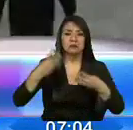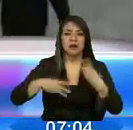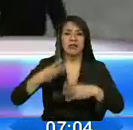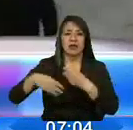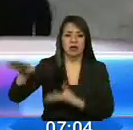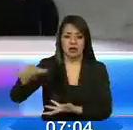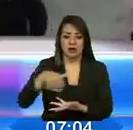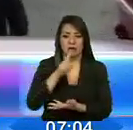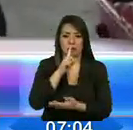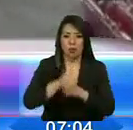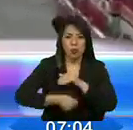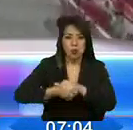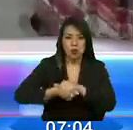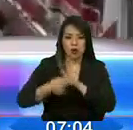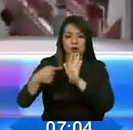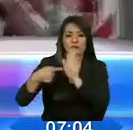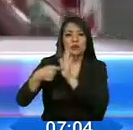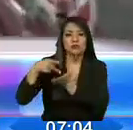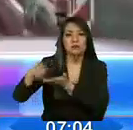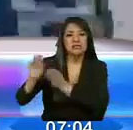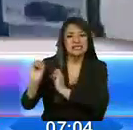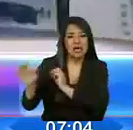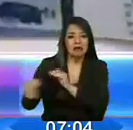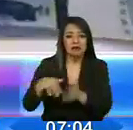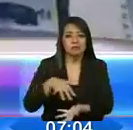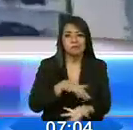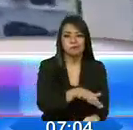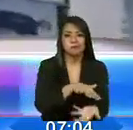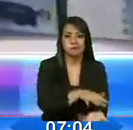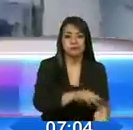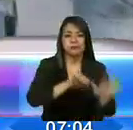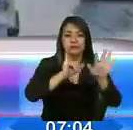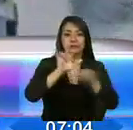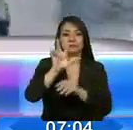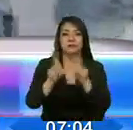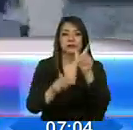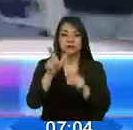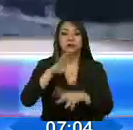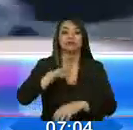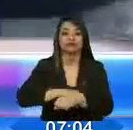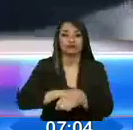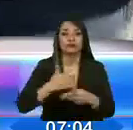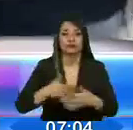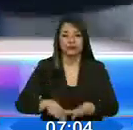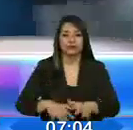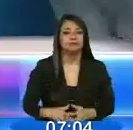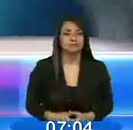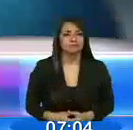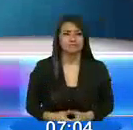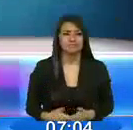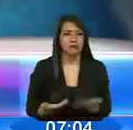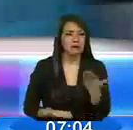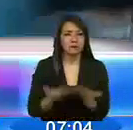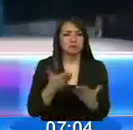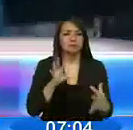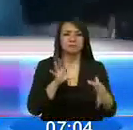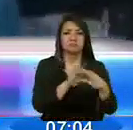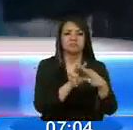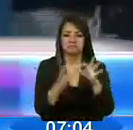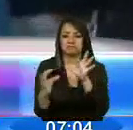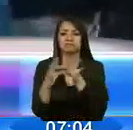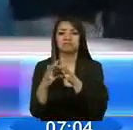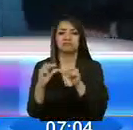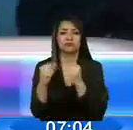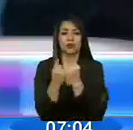forma ilegal, es decir, evadiendo impuestos. 63 personas fueron detenidas por tener algún nexo con las supuestas bandas